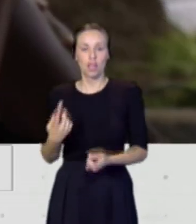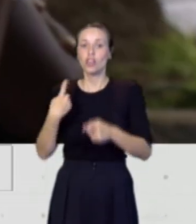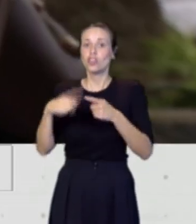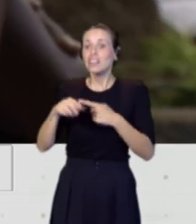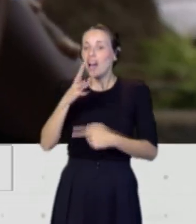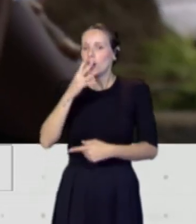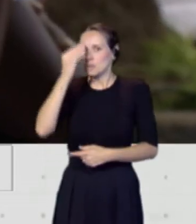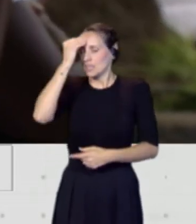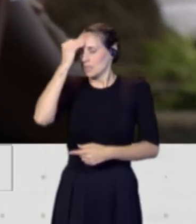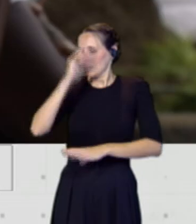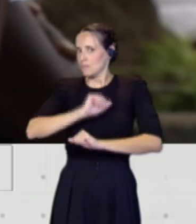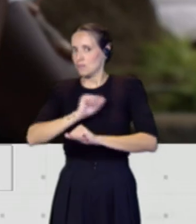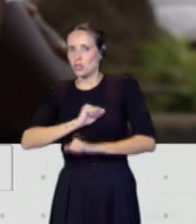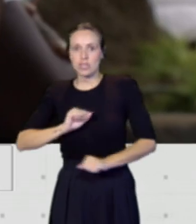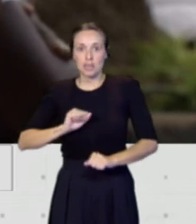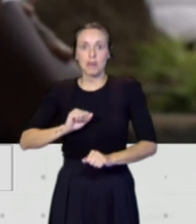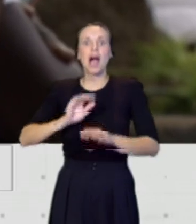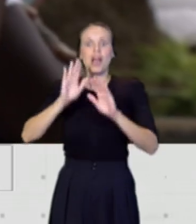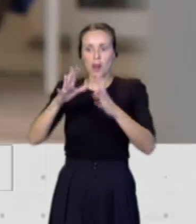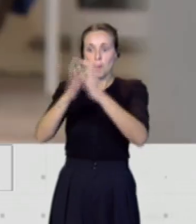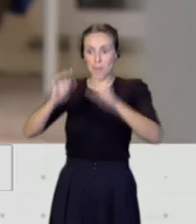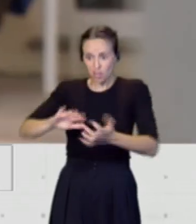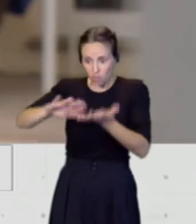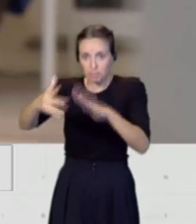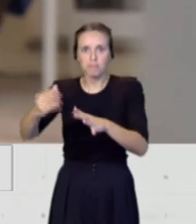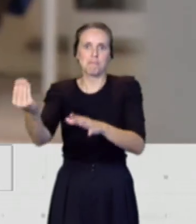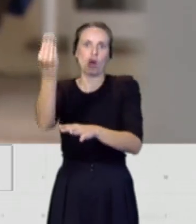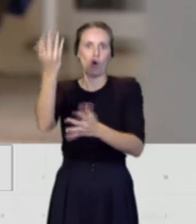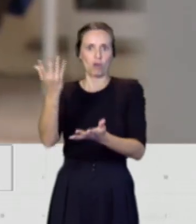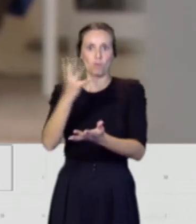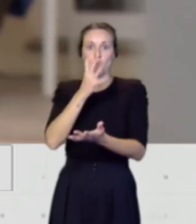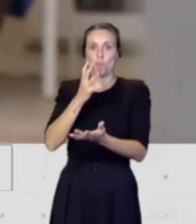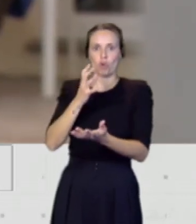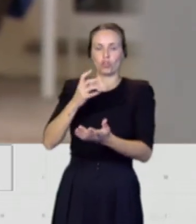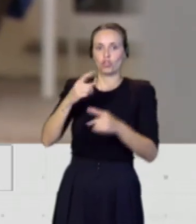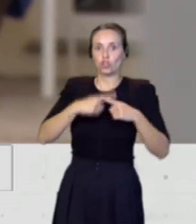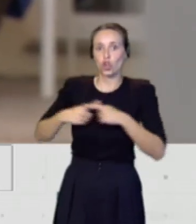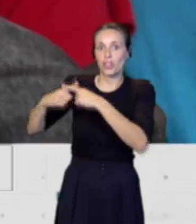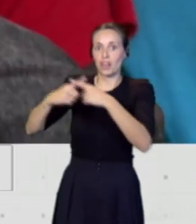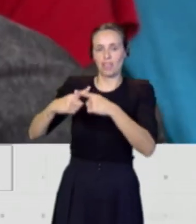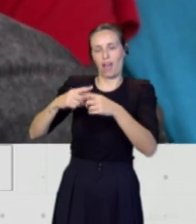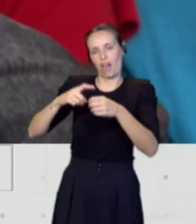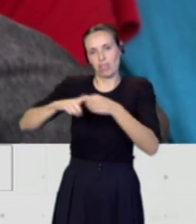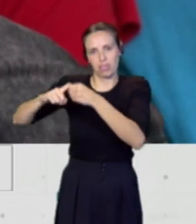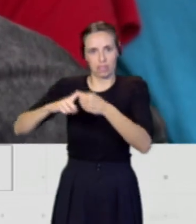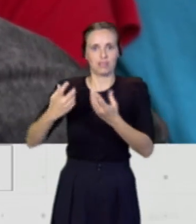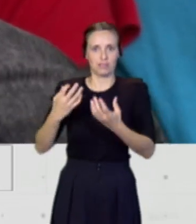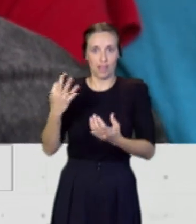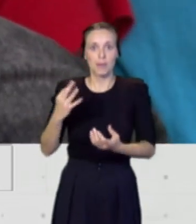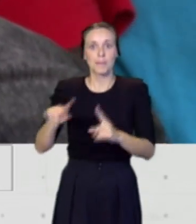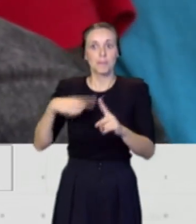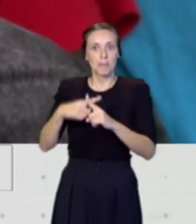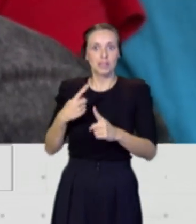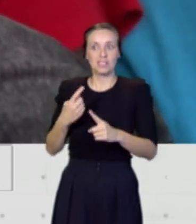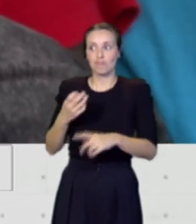puede mejorar con la entrada en vigor del pacto, porque por fin habrá responsabilidad compartida y habrá solidaridad vinculante. Y créanme que el esfuerzo del Parlamento Europeo ha sido el